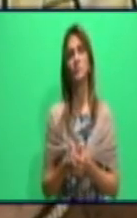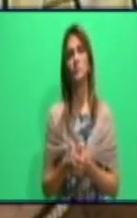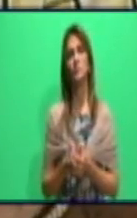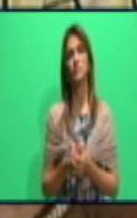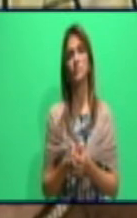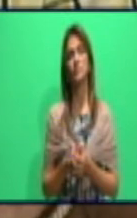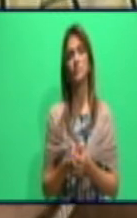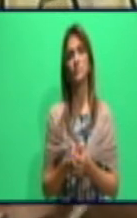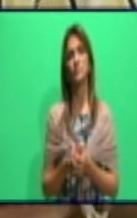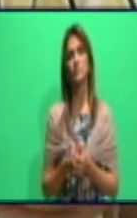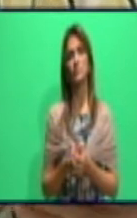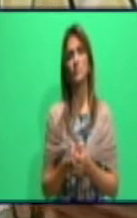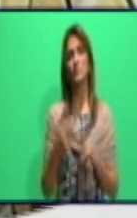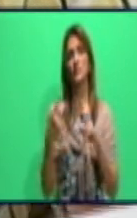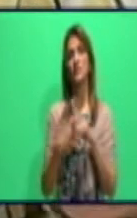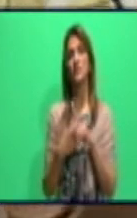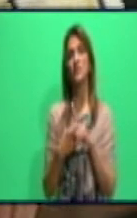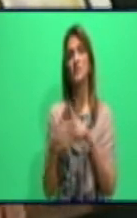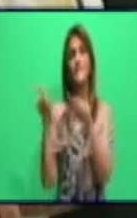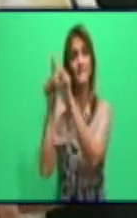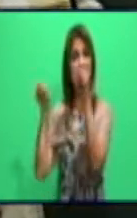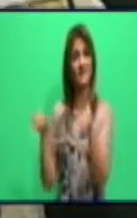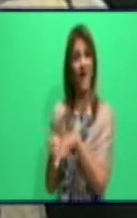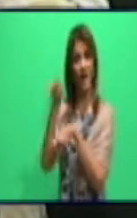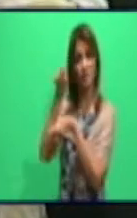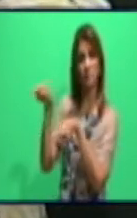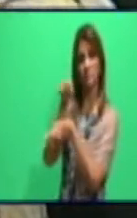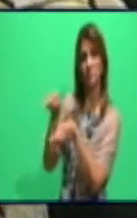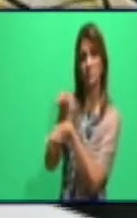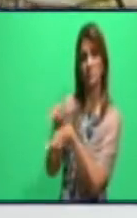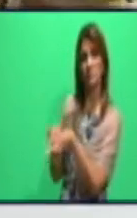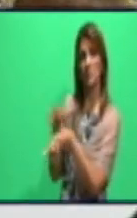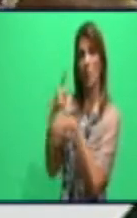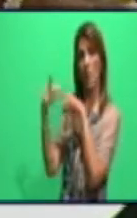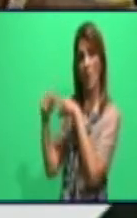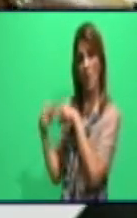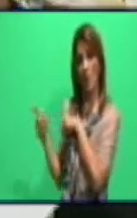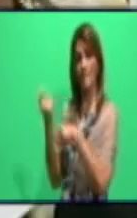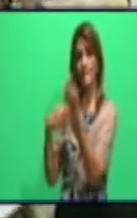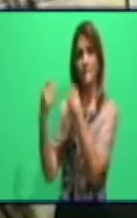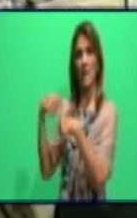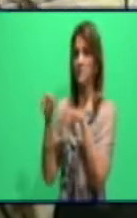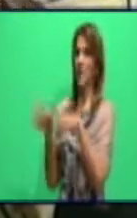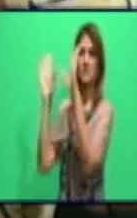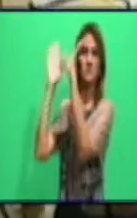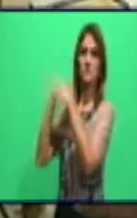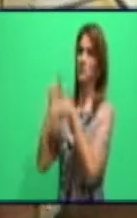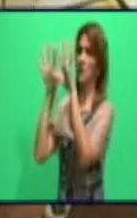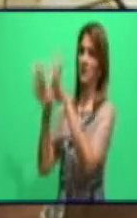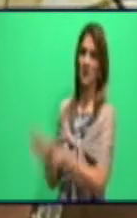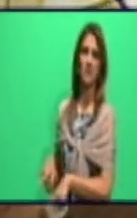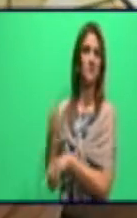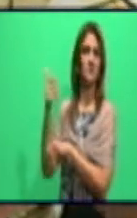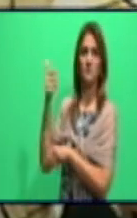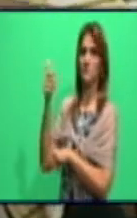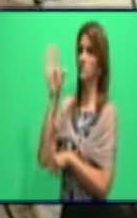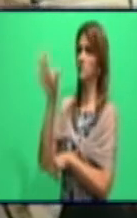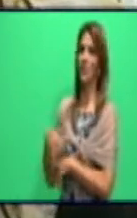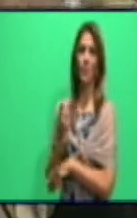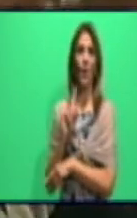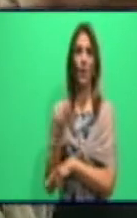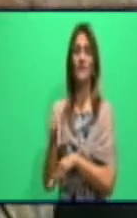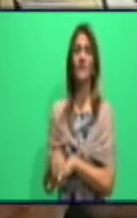informativa desactualizada de varios productos como explicado en otras ocasiones el no tener las pizarras con los precios y además es la